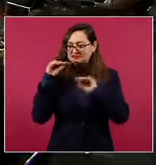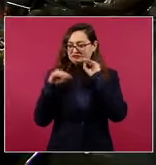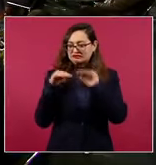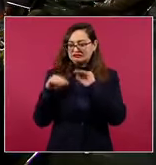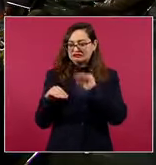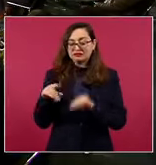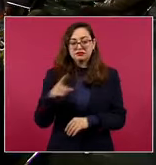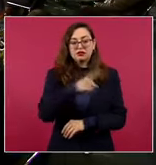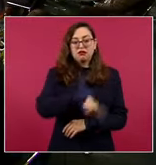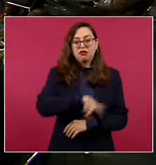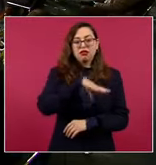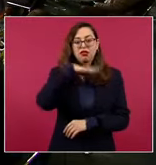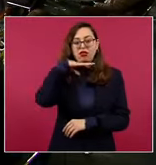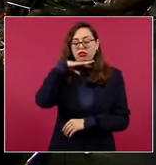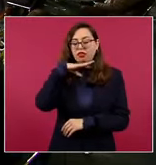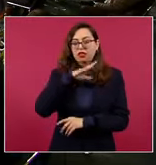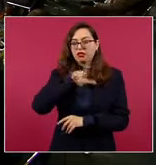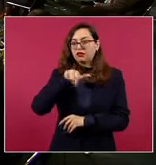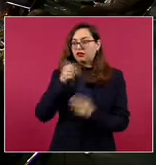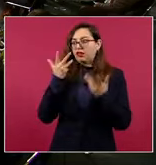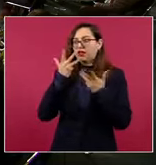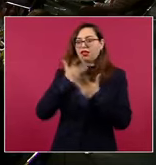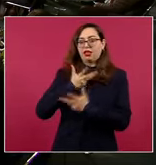como dormidos,